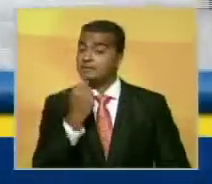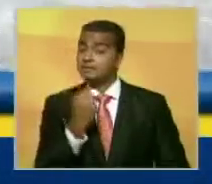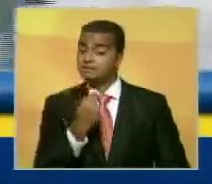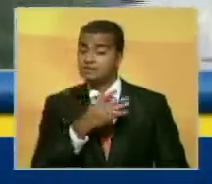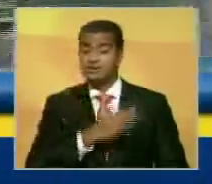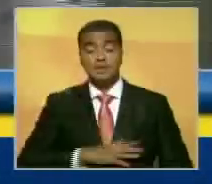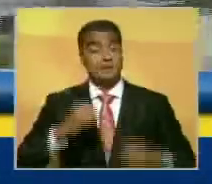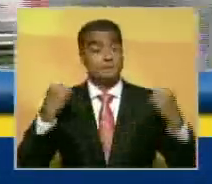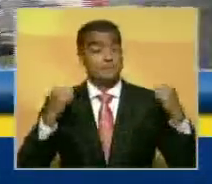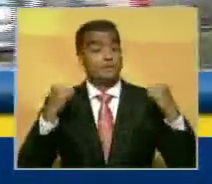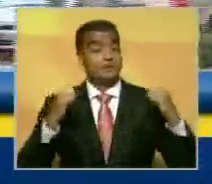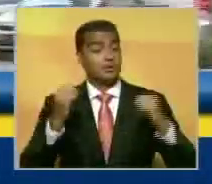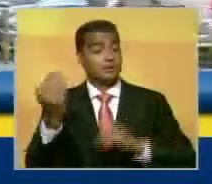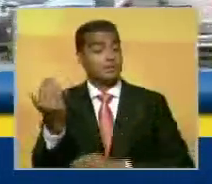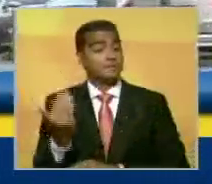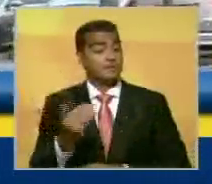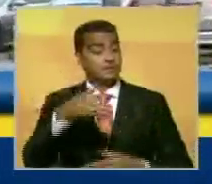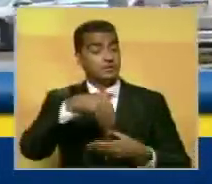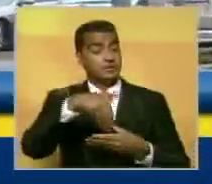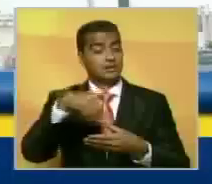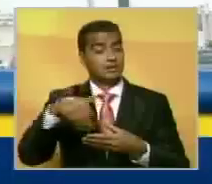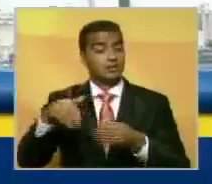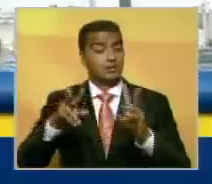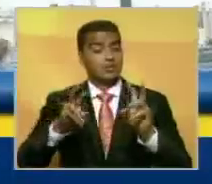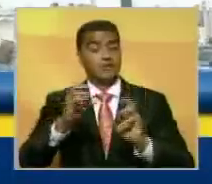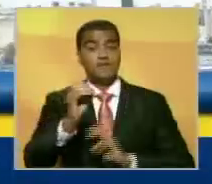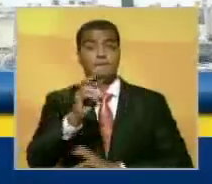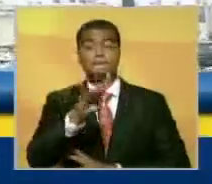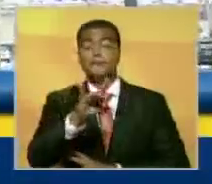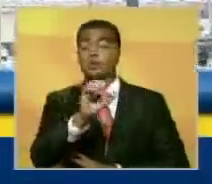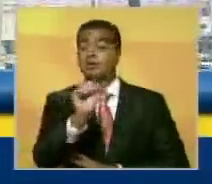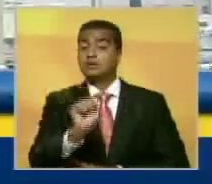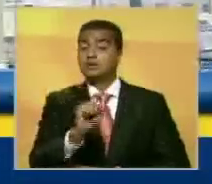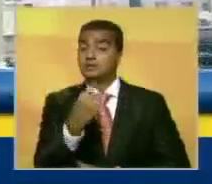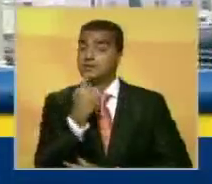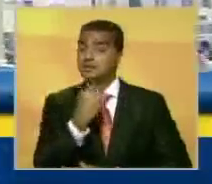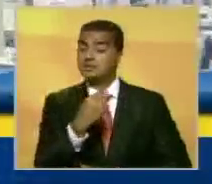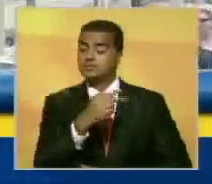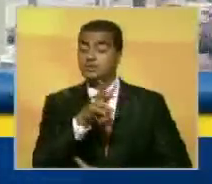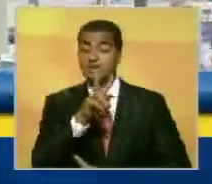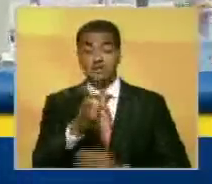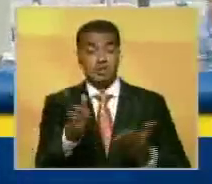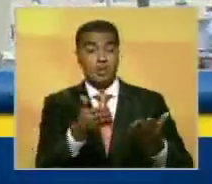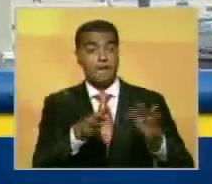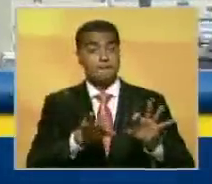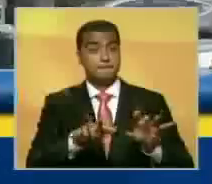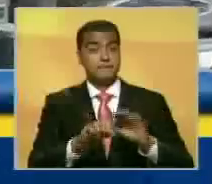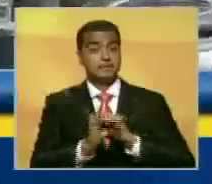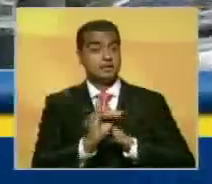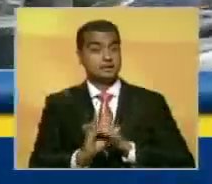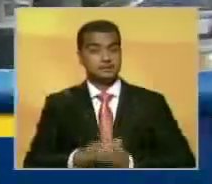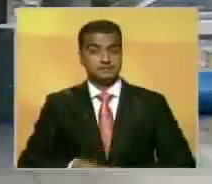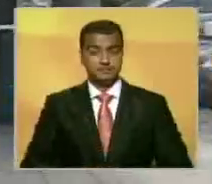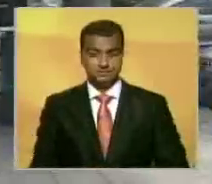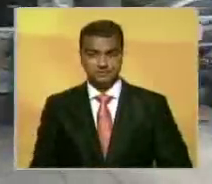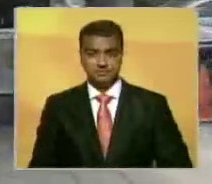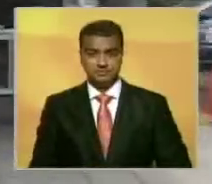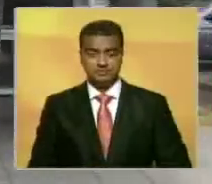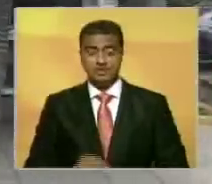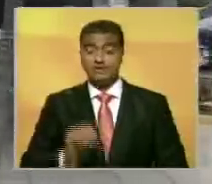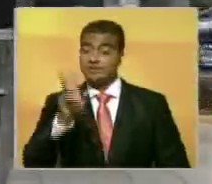encuentran preparados para recibir a los electores en Nueva Orleans y señaló que existen dos páginas con información para la movilización